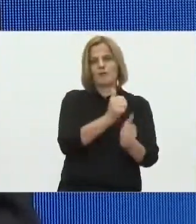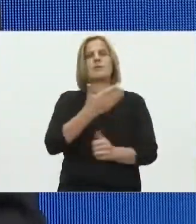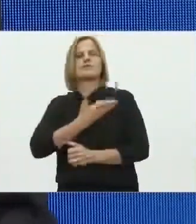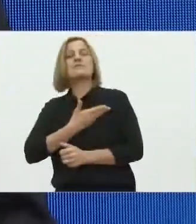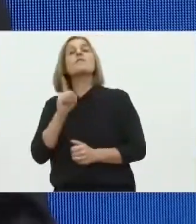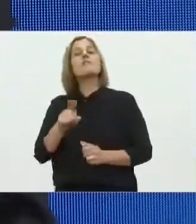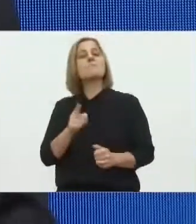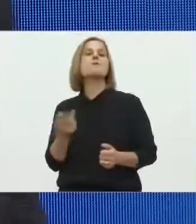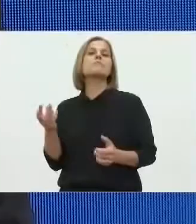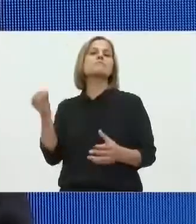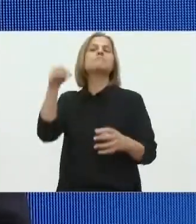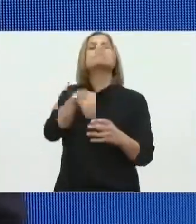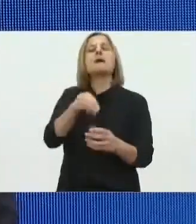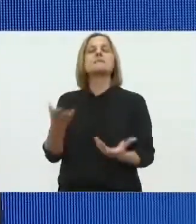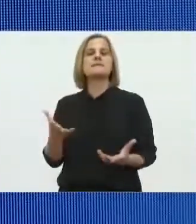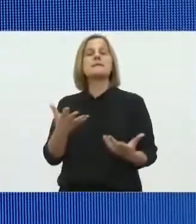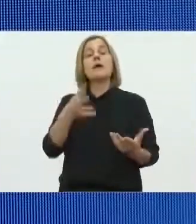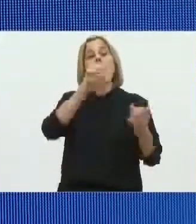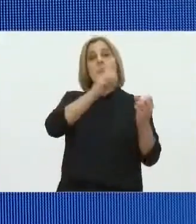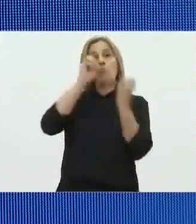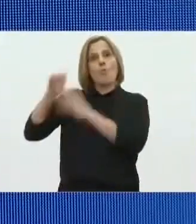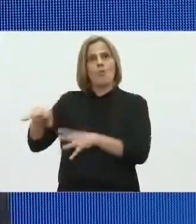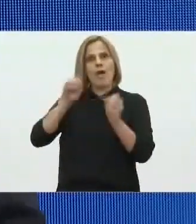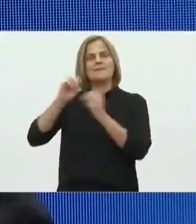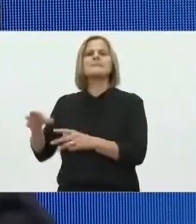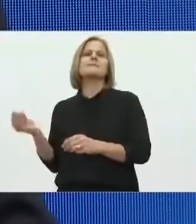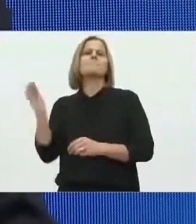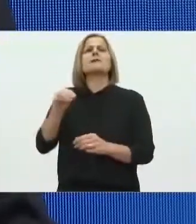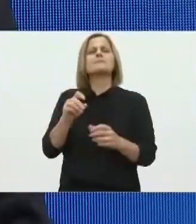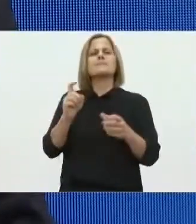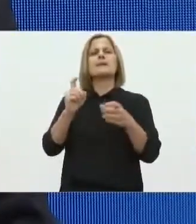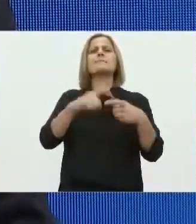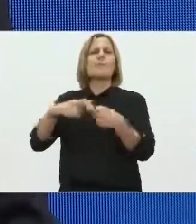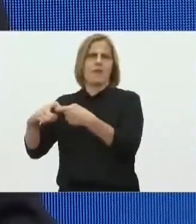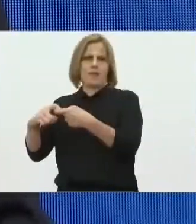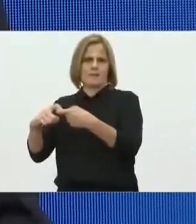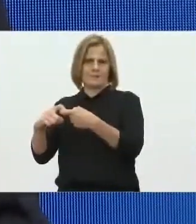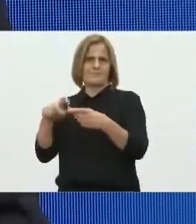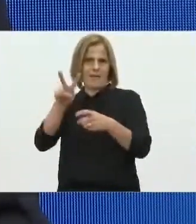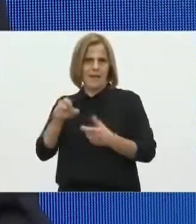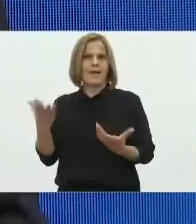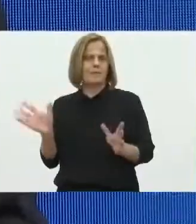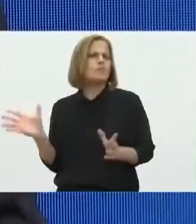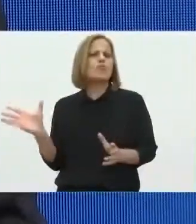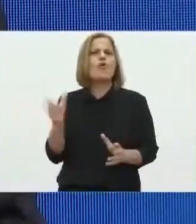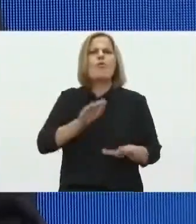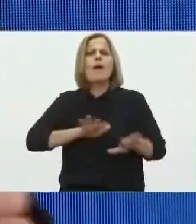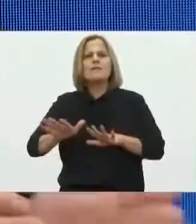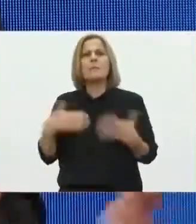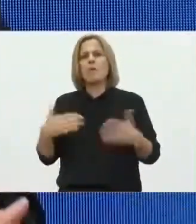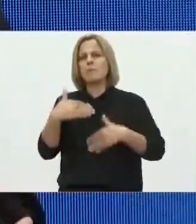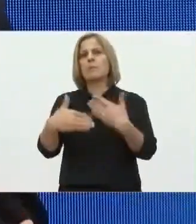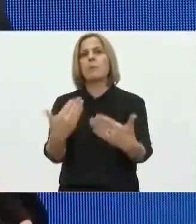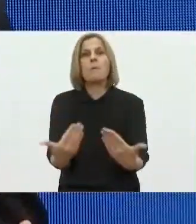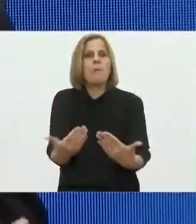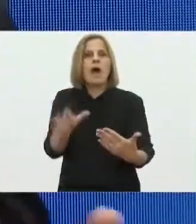allí las actividades de mudanza y de las inmobiliarias. Toda la actividad que pueda ir desarrollándose después